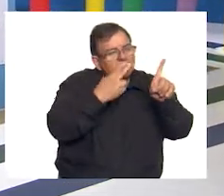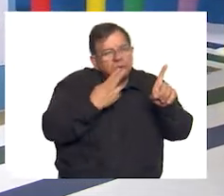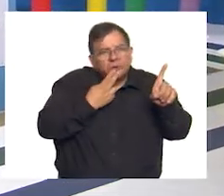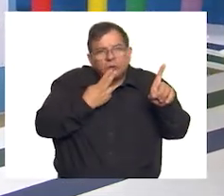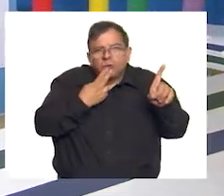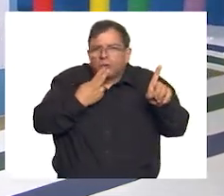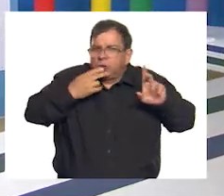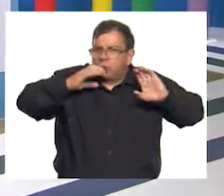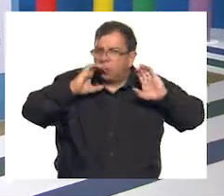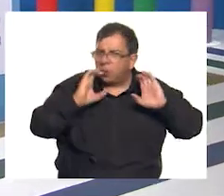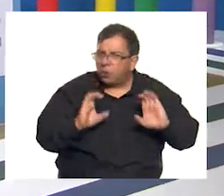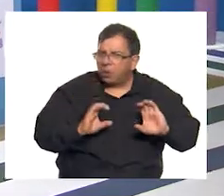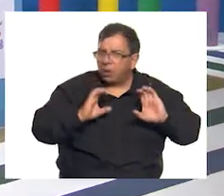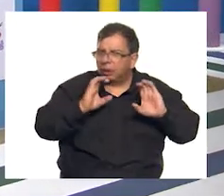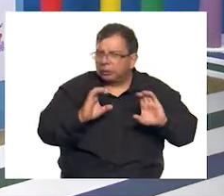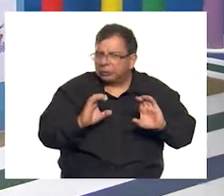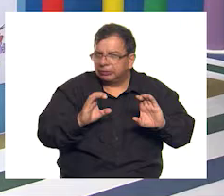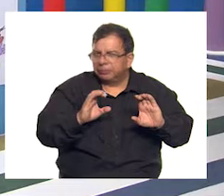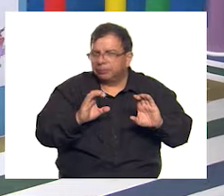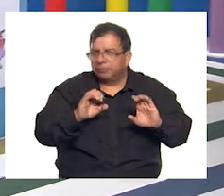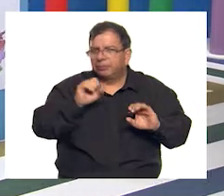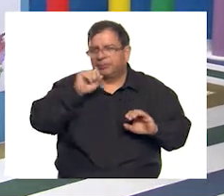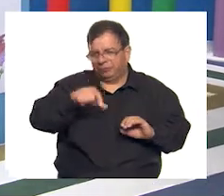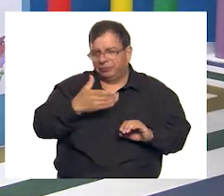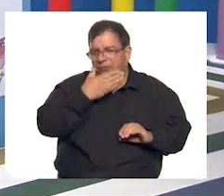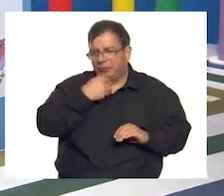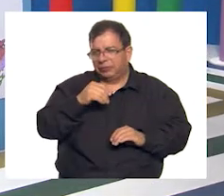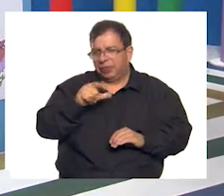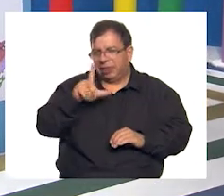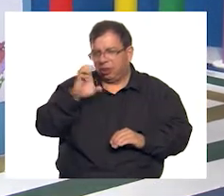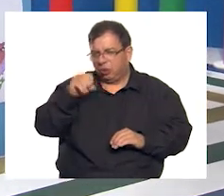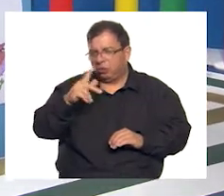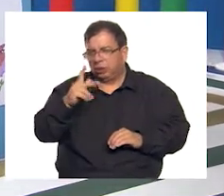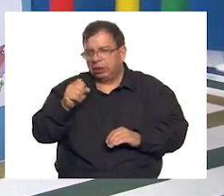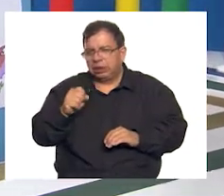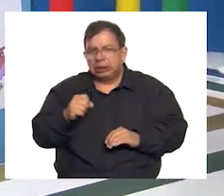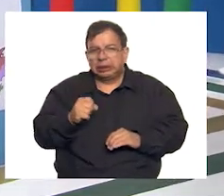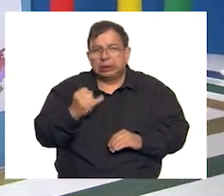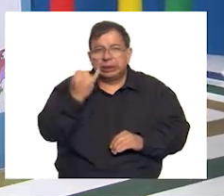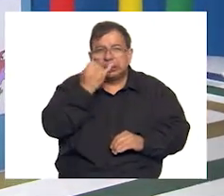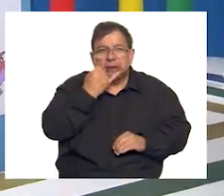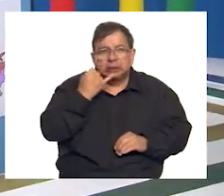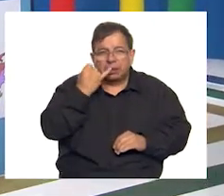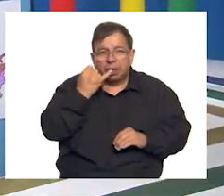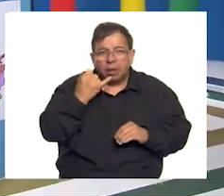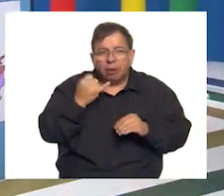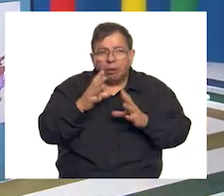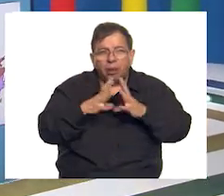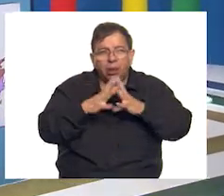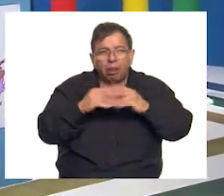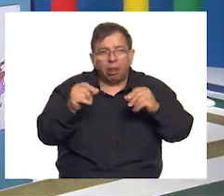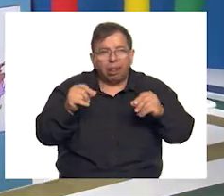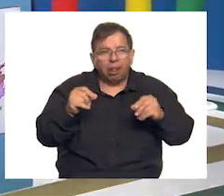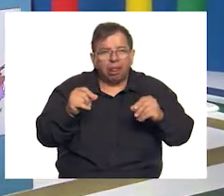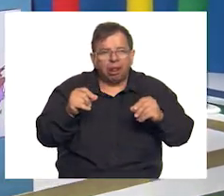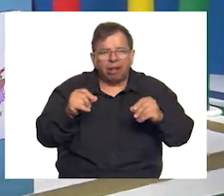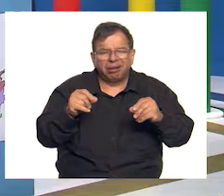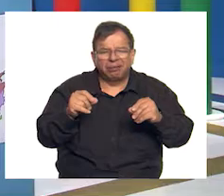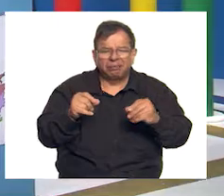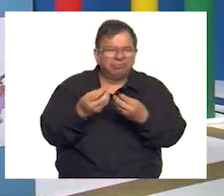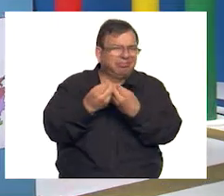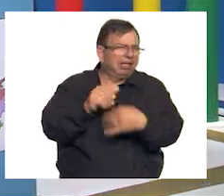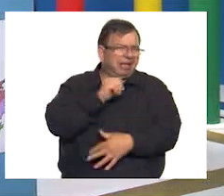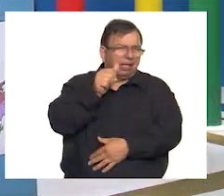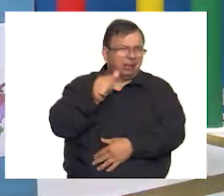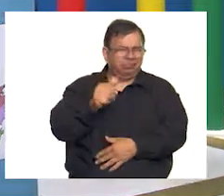hace pensar en quienes, como dice Miguel León Portilla, consideran que al perder una lengua no se pierde nada. Y no entiendo